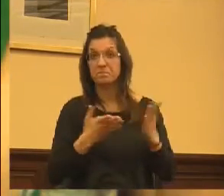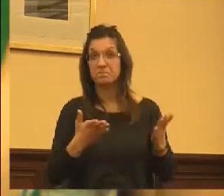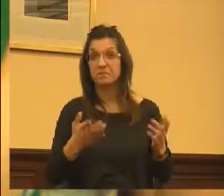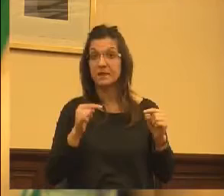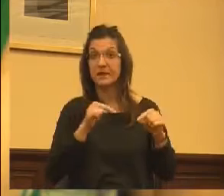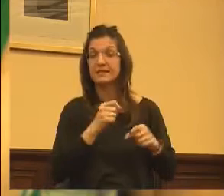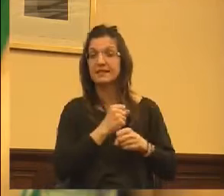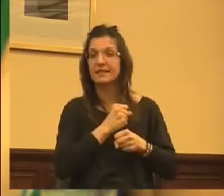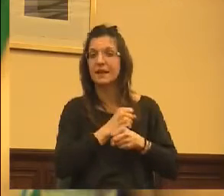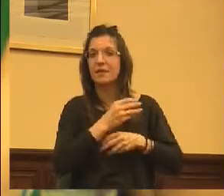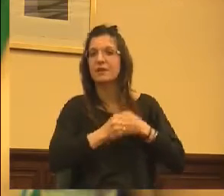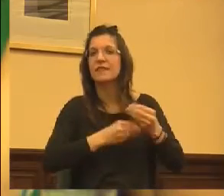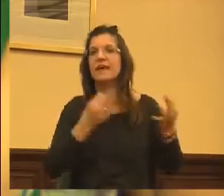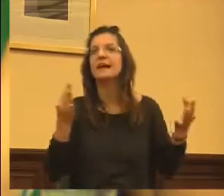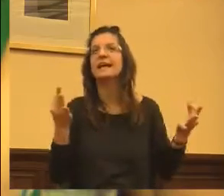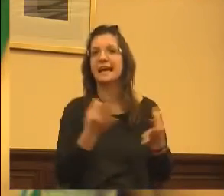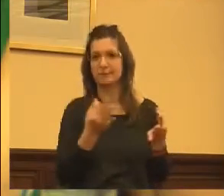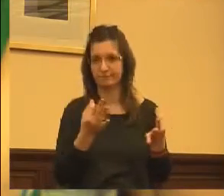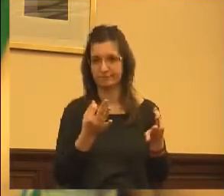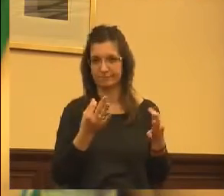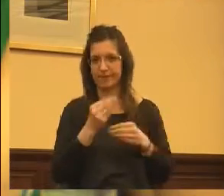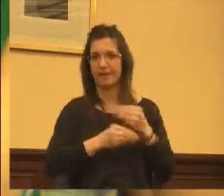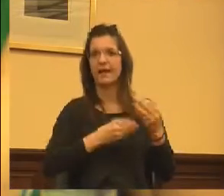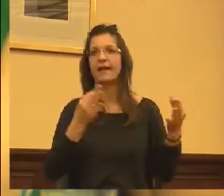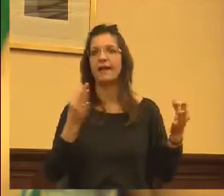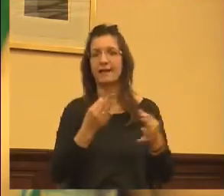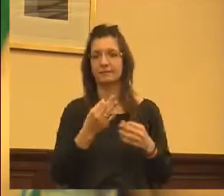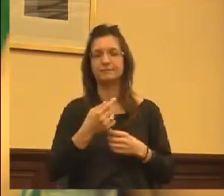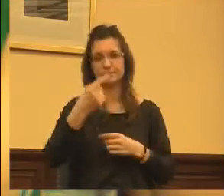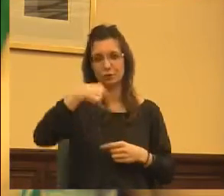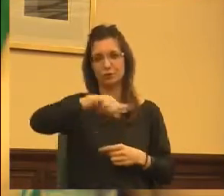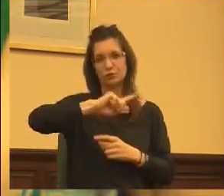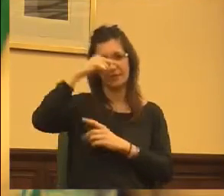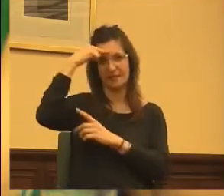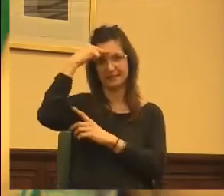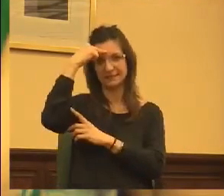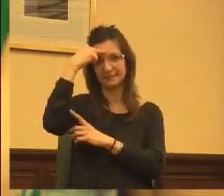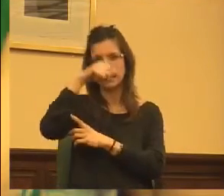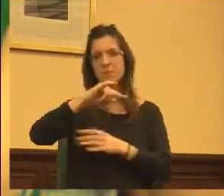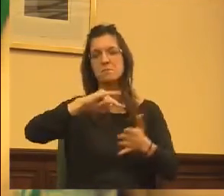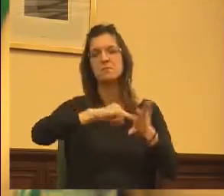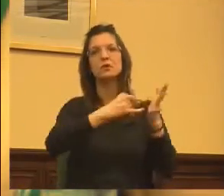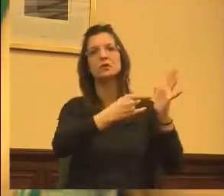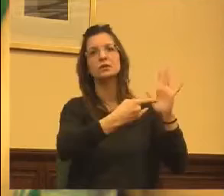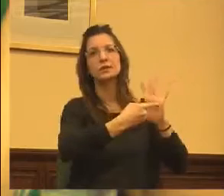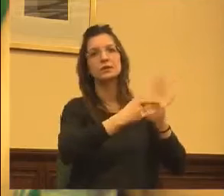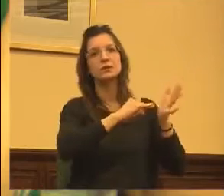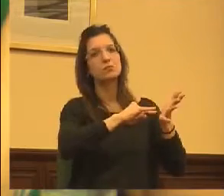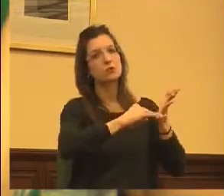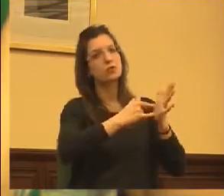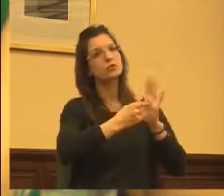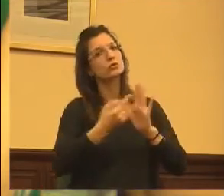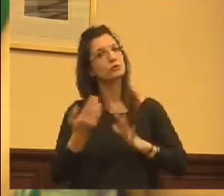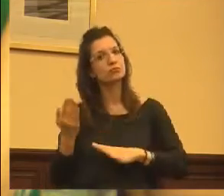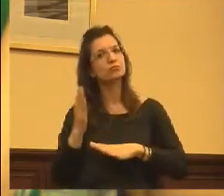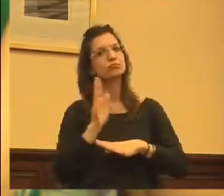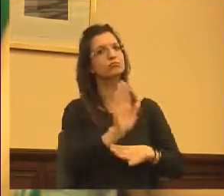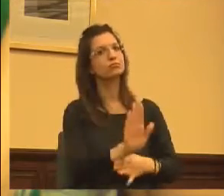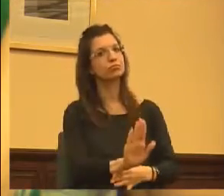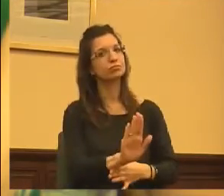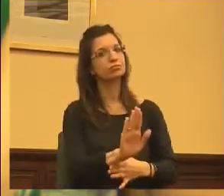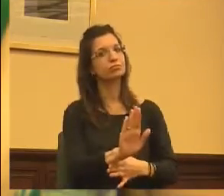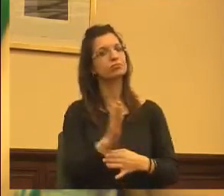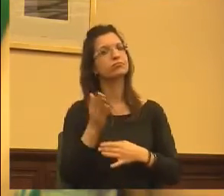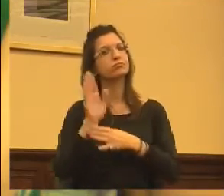¿Con este trabajo qué se va a hacer? Con este trabajo, como saben, los proyectos que elevemos al